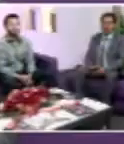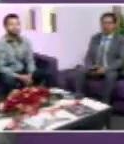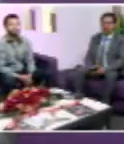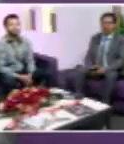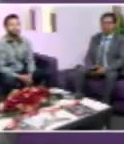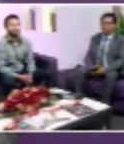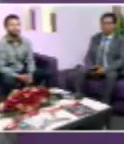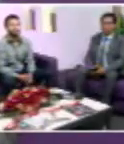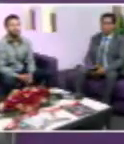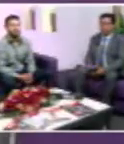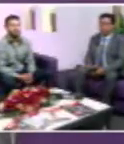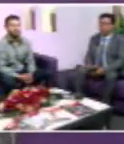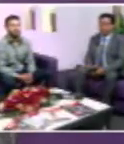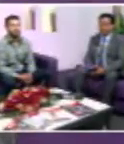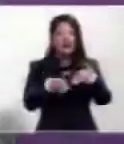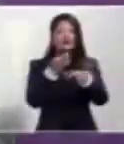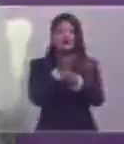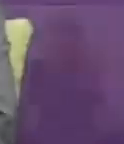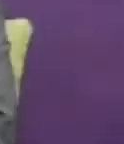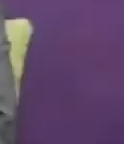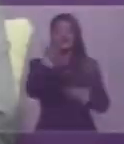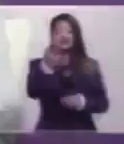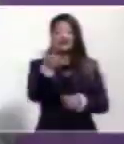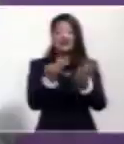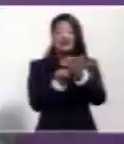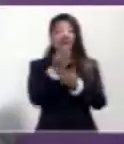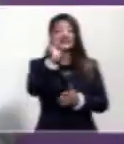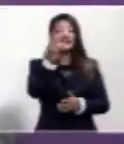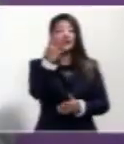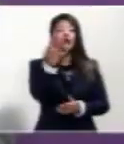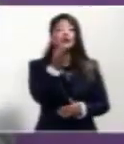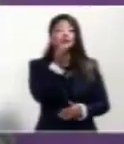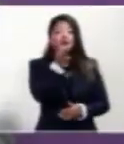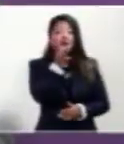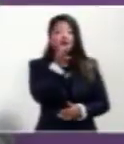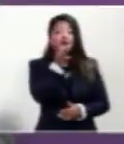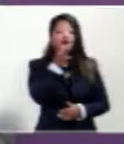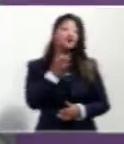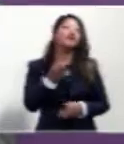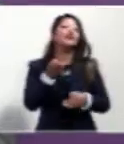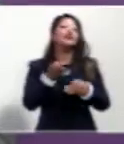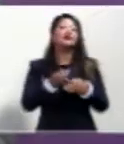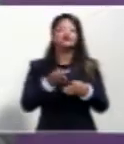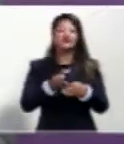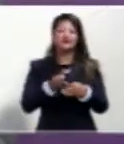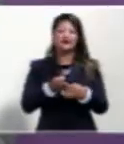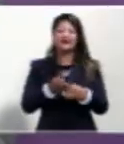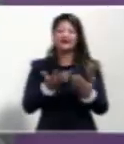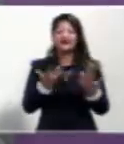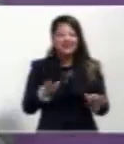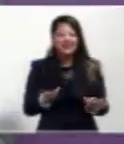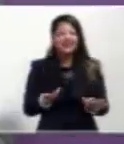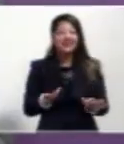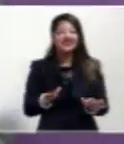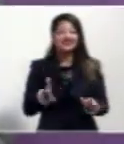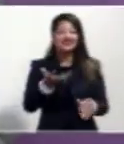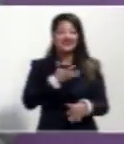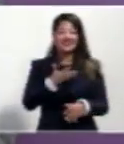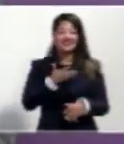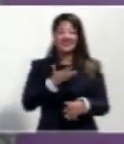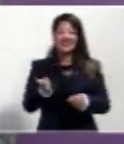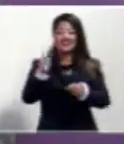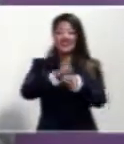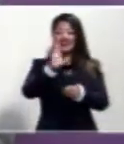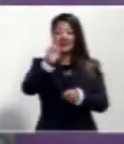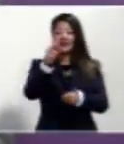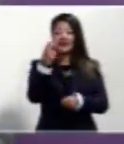Gracias, continuamos en Grupo Mármol Informa, son las 7 de la mañana con 34 minutos en este, pues ya estamos en el día